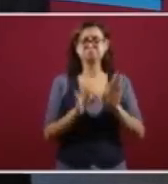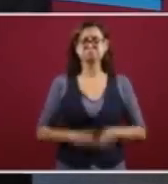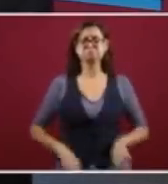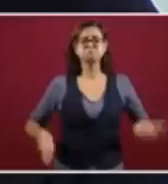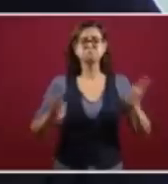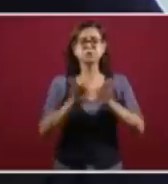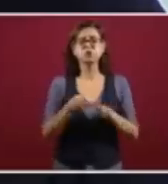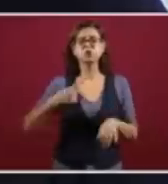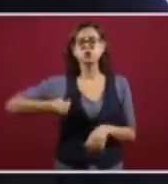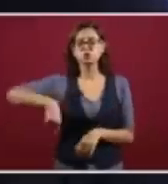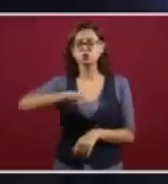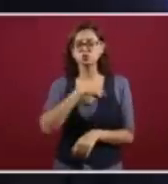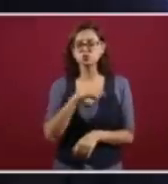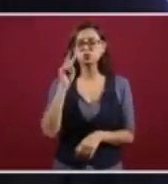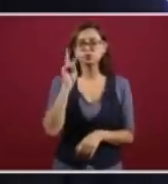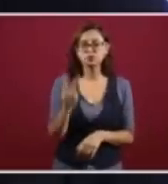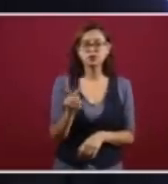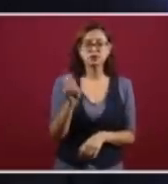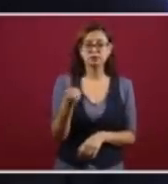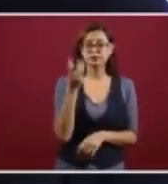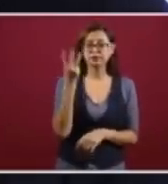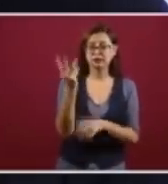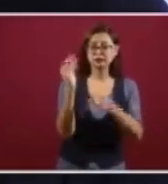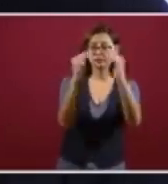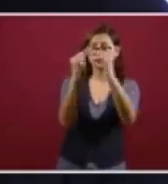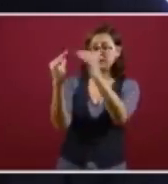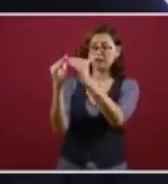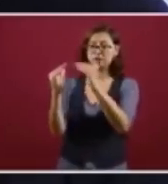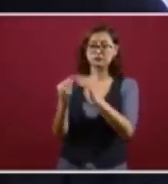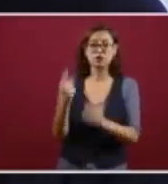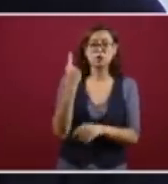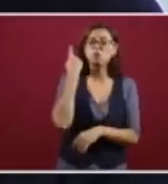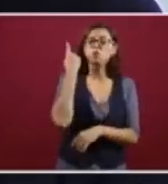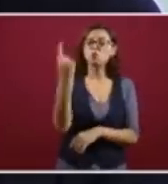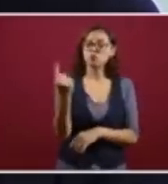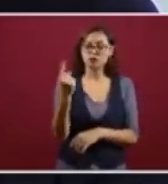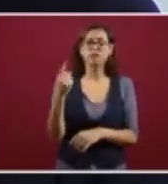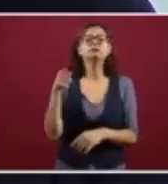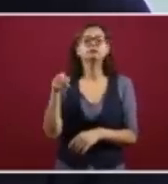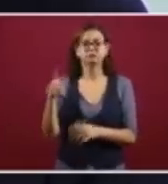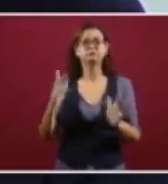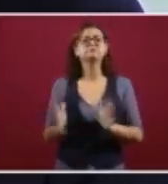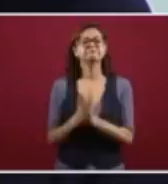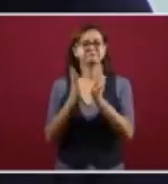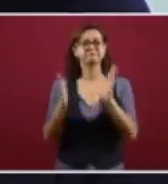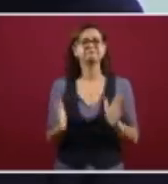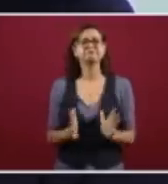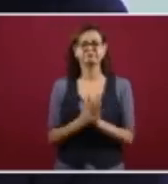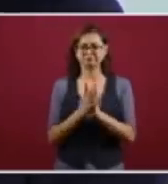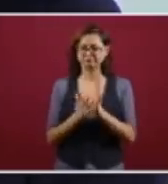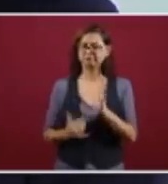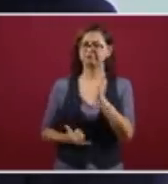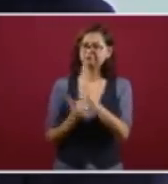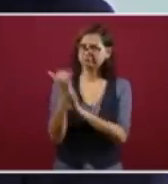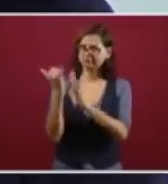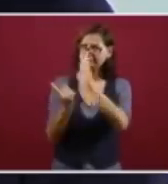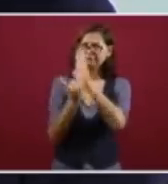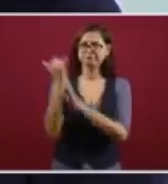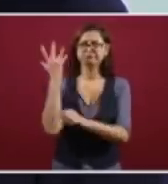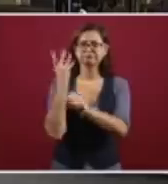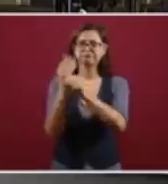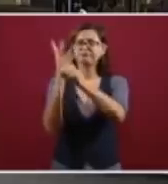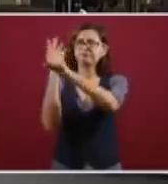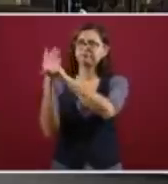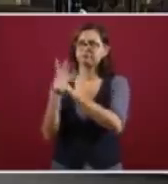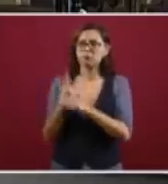que de cada 3 viviendas, en una hay participación directa de la familia en el proceso de reconstrucción de su